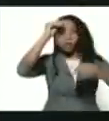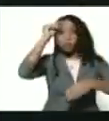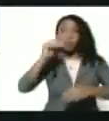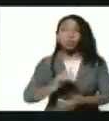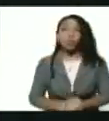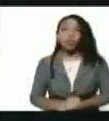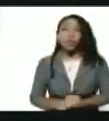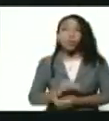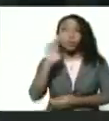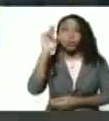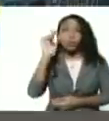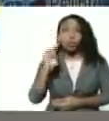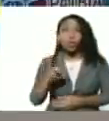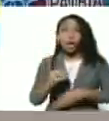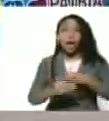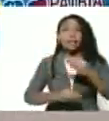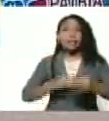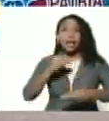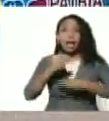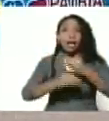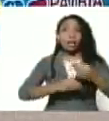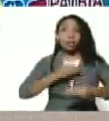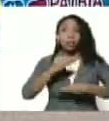lo que todos los días vamos creando